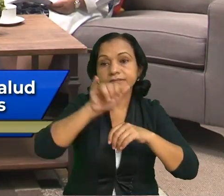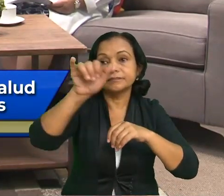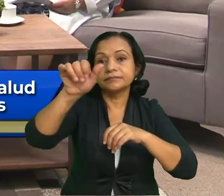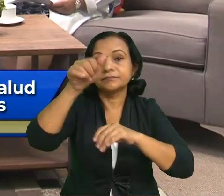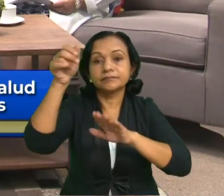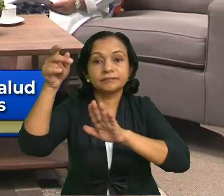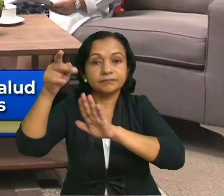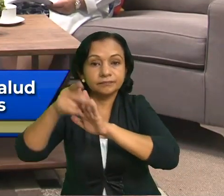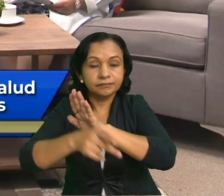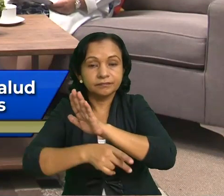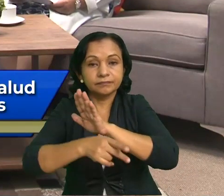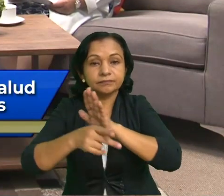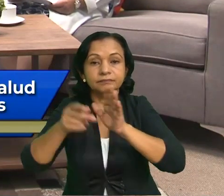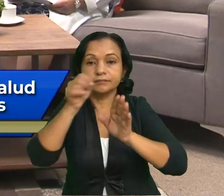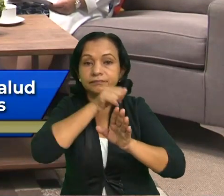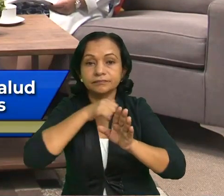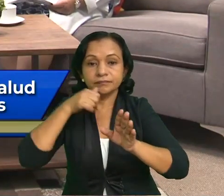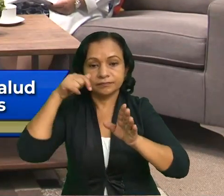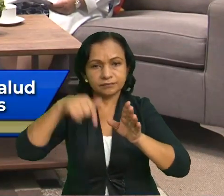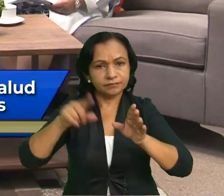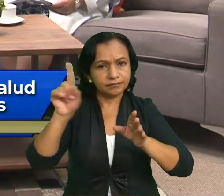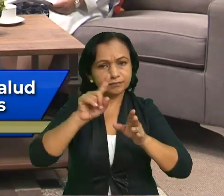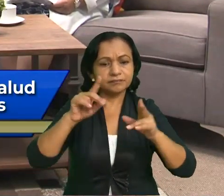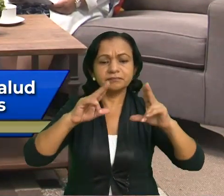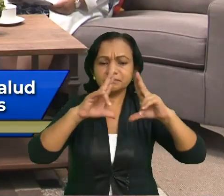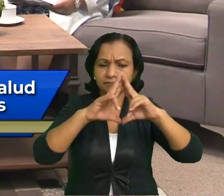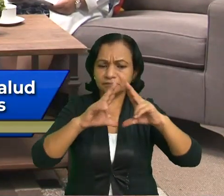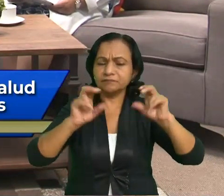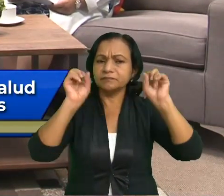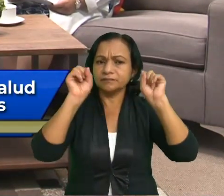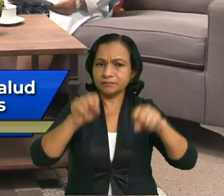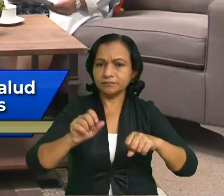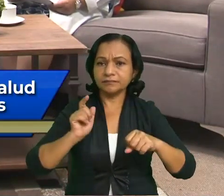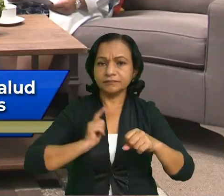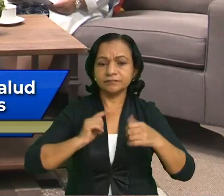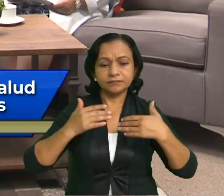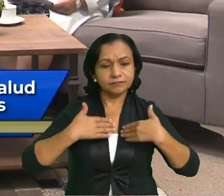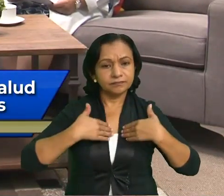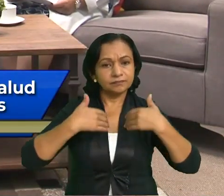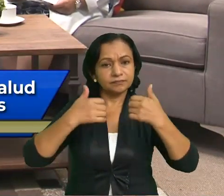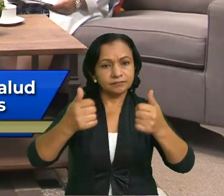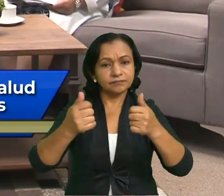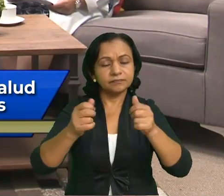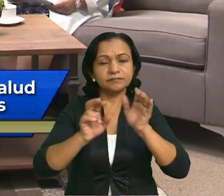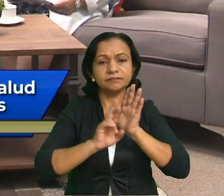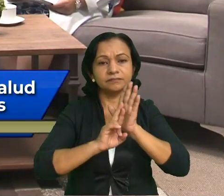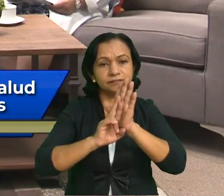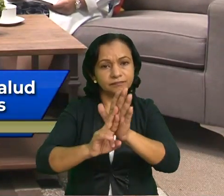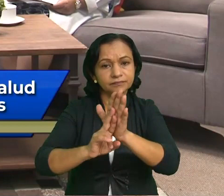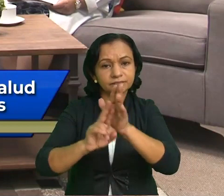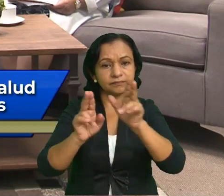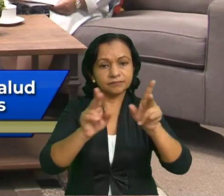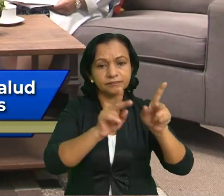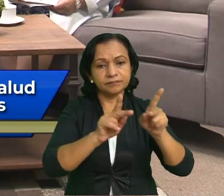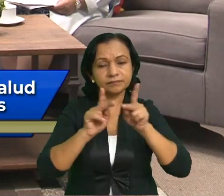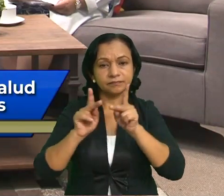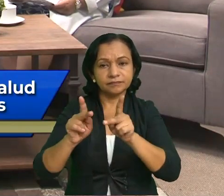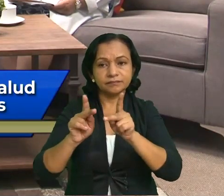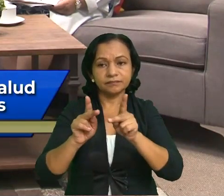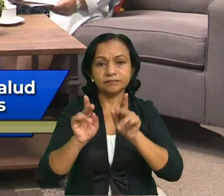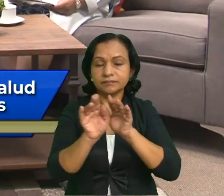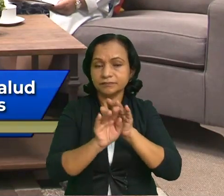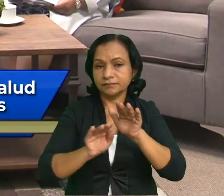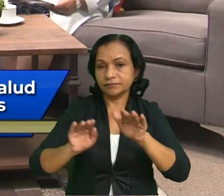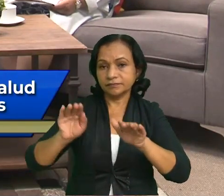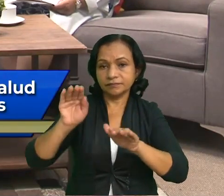y cuanto ahora desde el punto de vista de salud pública y ya puedes dar respuesta a la población directamente y sobre todo